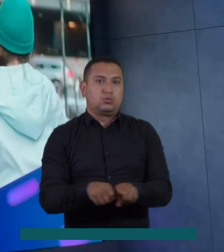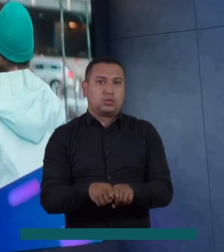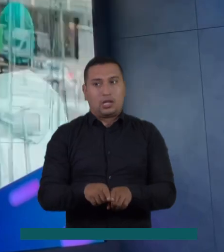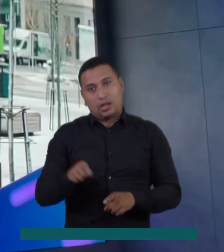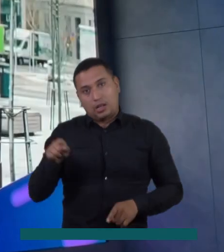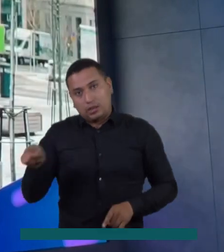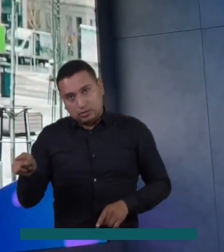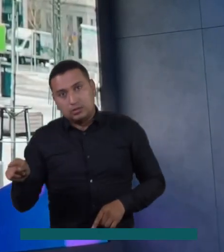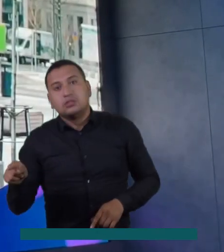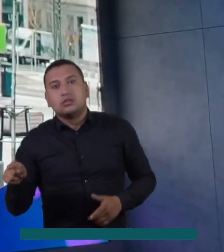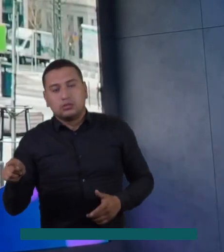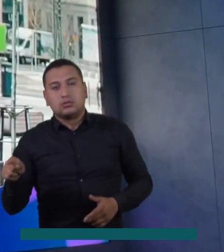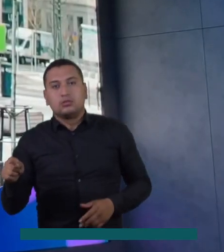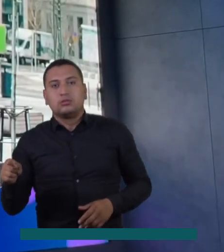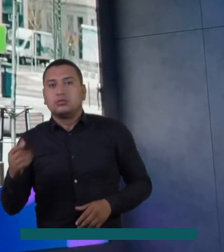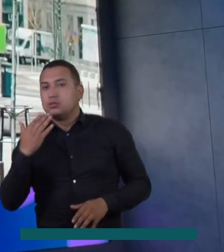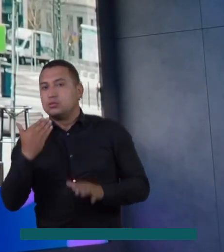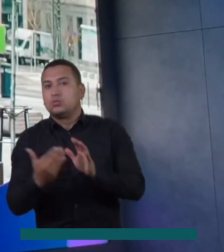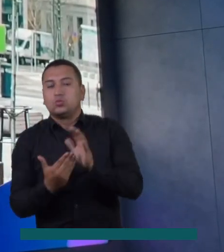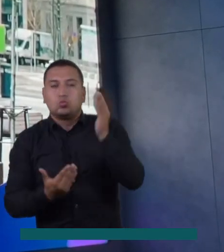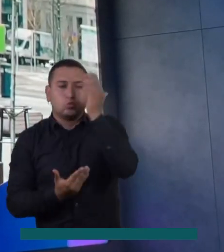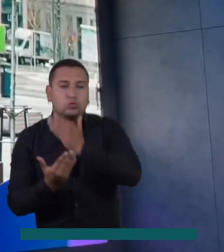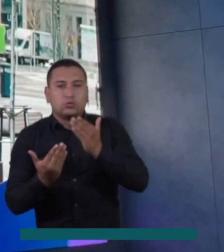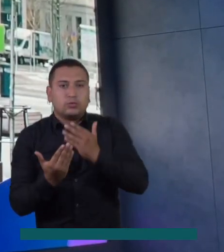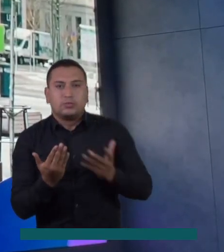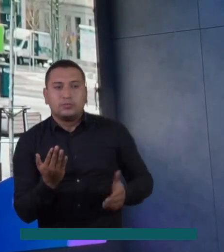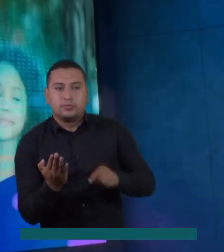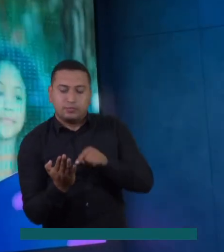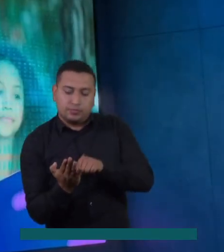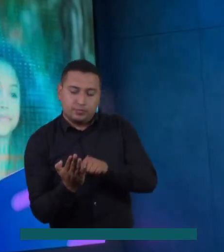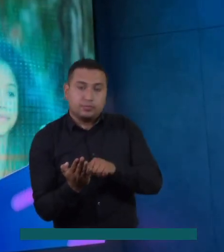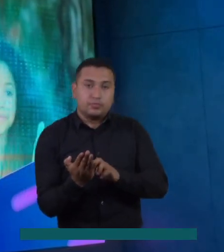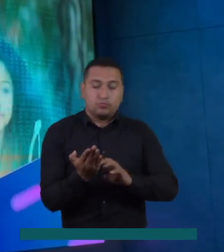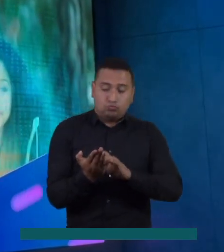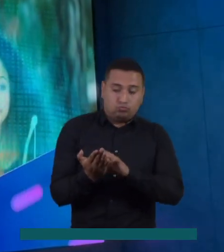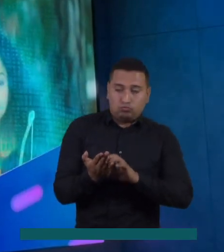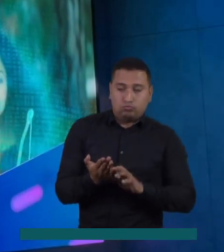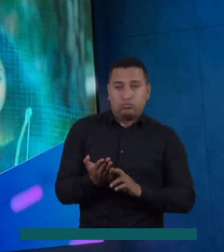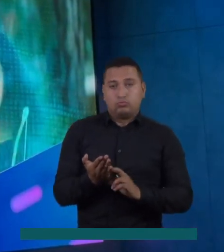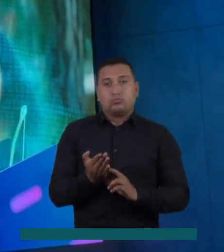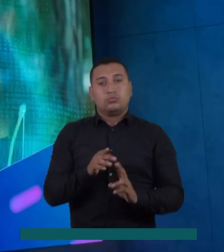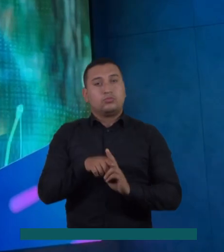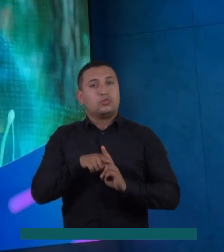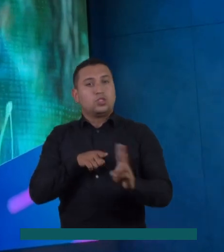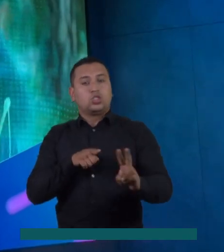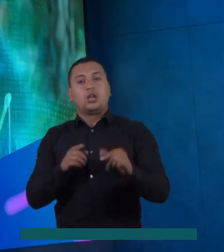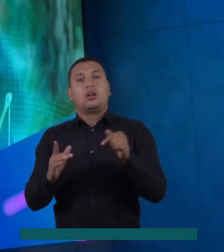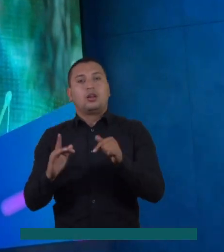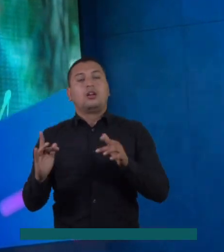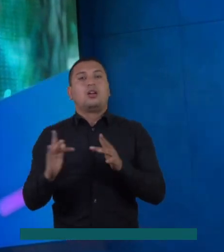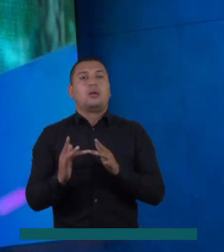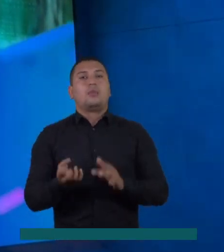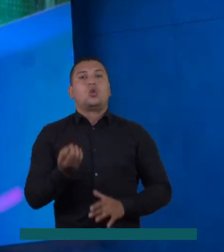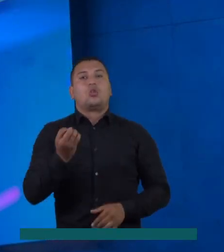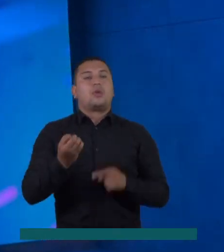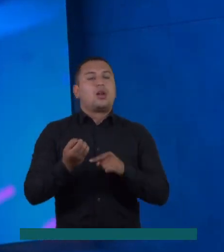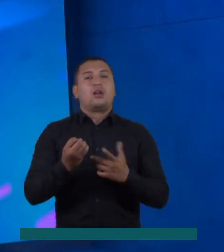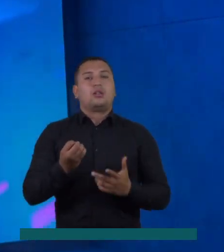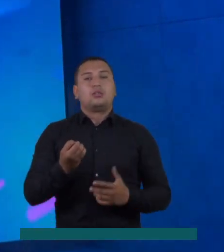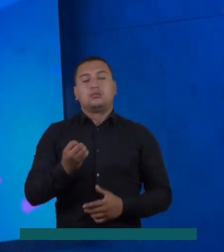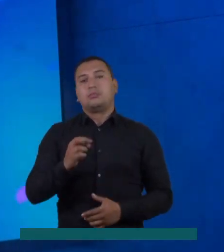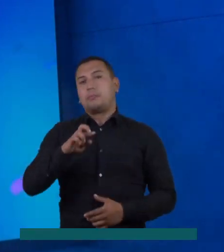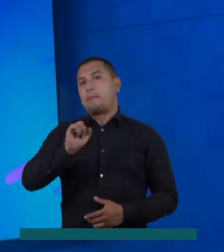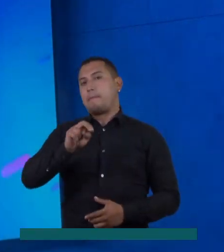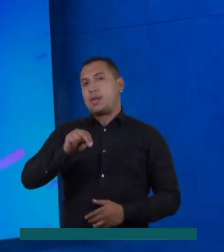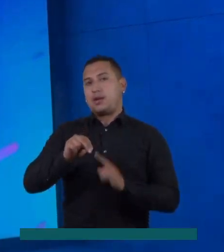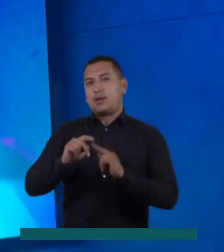normalmente vemos en un ping. Cuando hacemos una prueba de speed test, lo primero que vamos a ver es el ping y es justamente esa latencia. ¿Por qué se